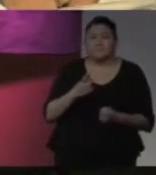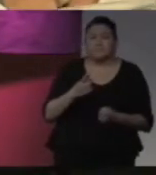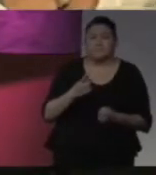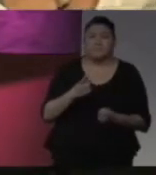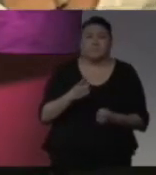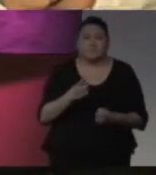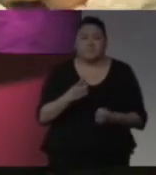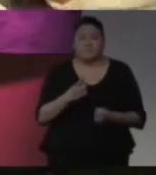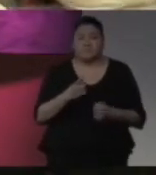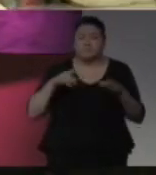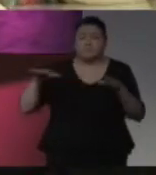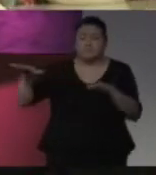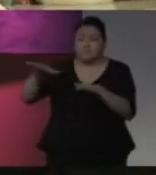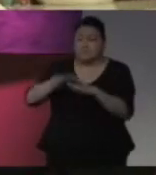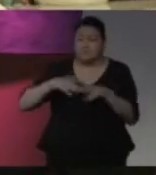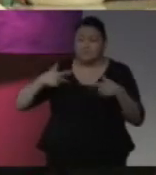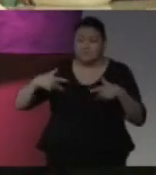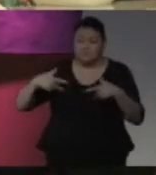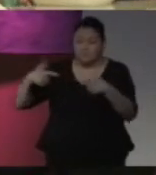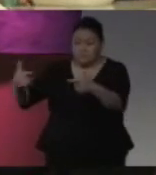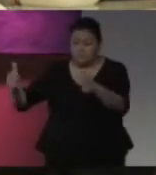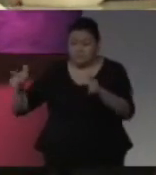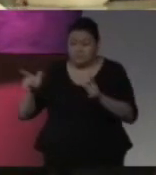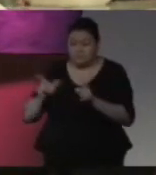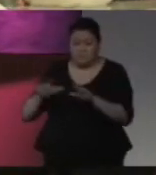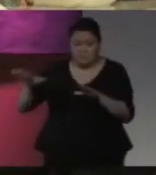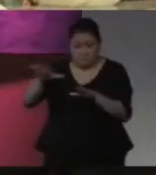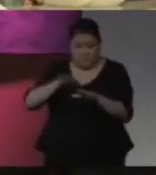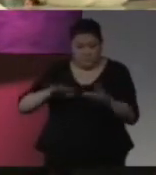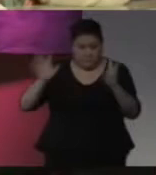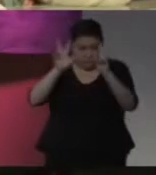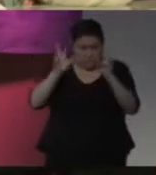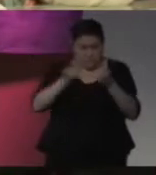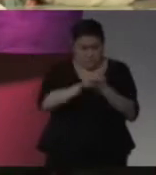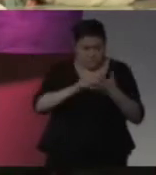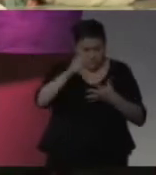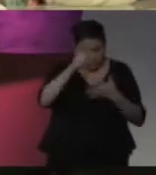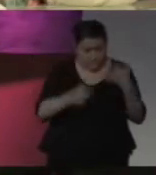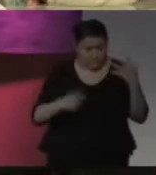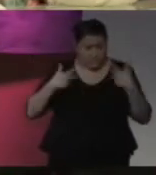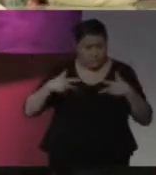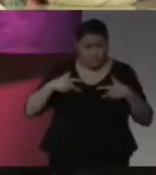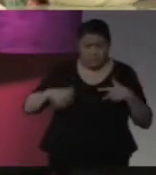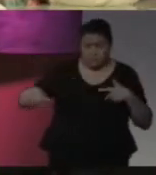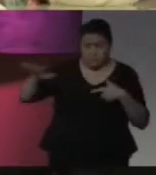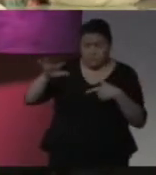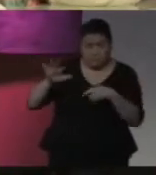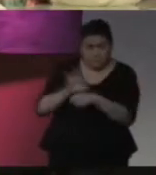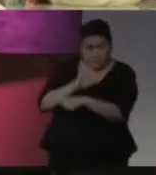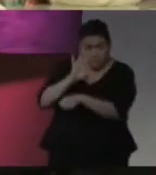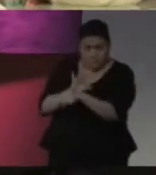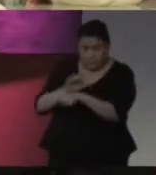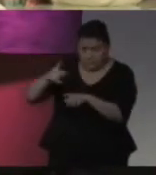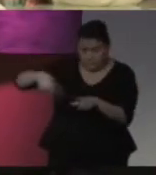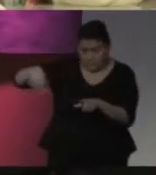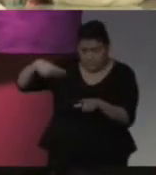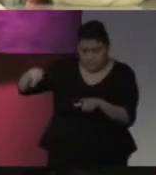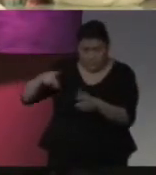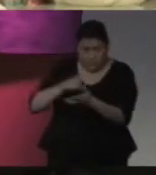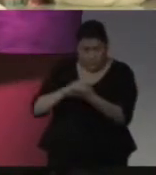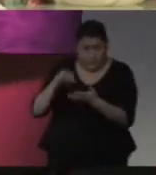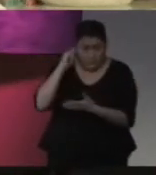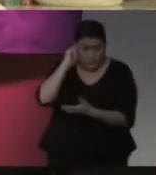si se habla y se discurre sobre los derechos colectivos de los pueblos indígenas, que eso sí